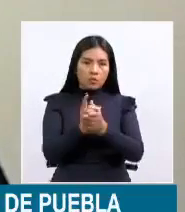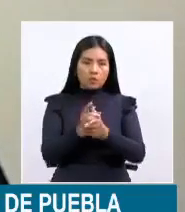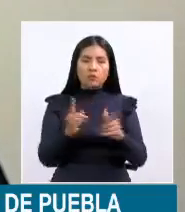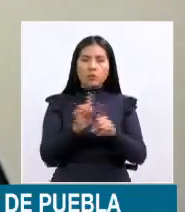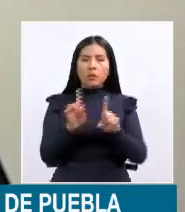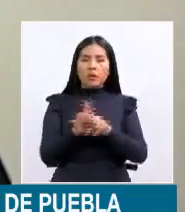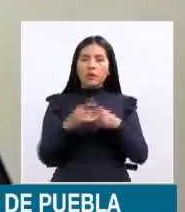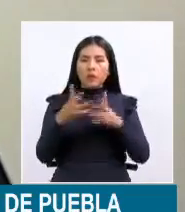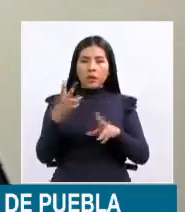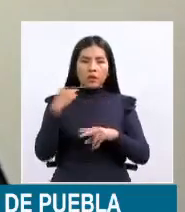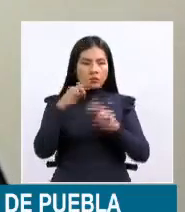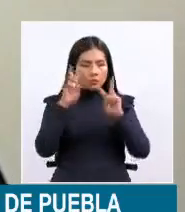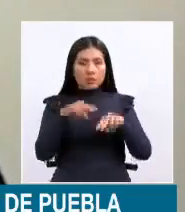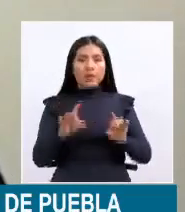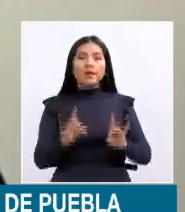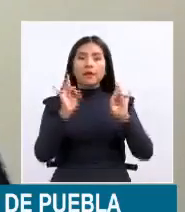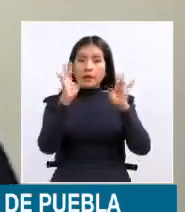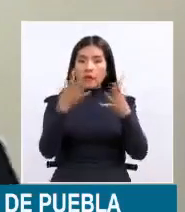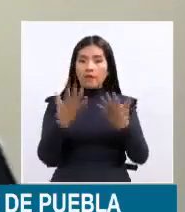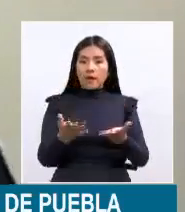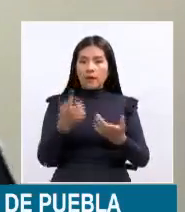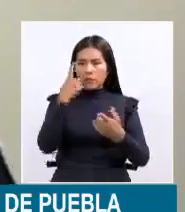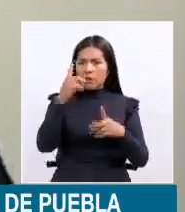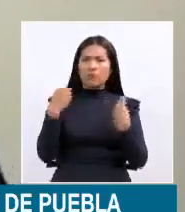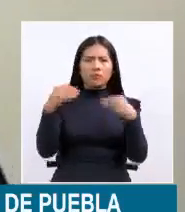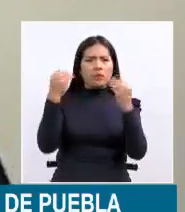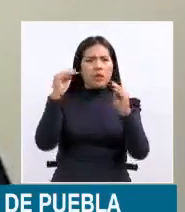la gravedad que inviste la venta de armas,